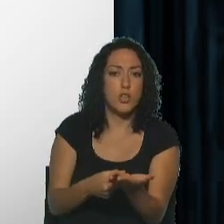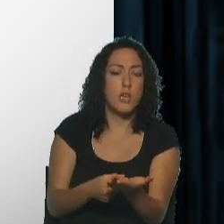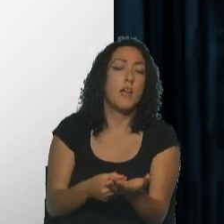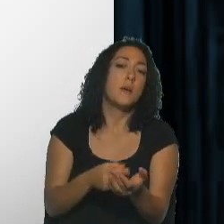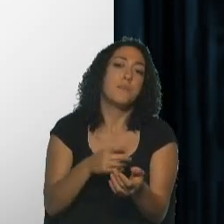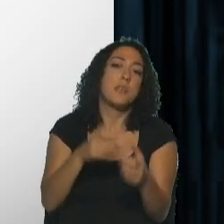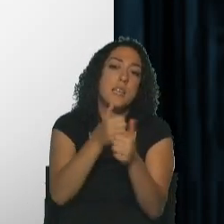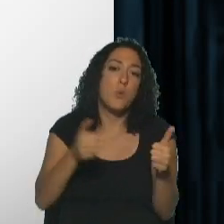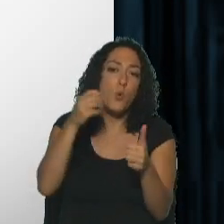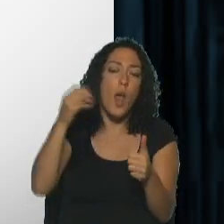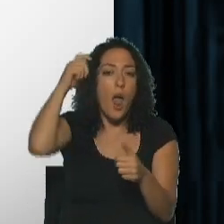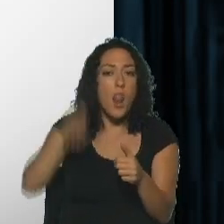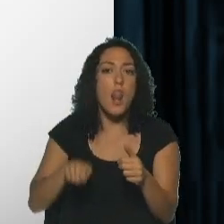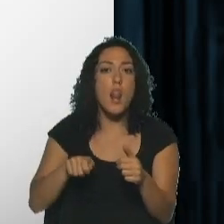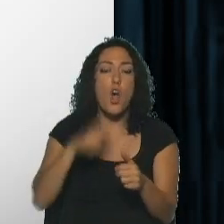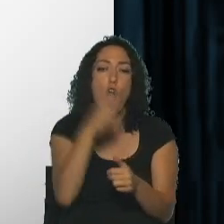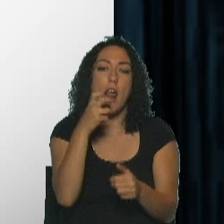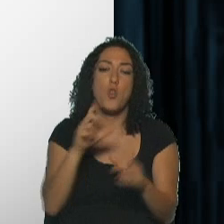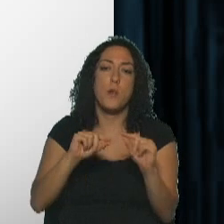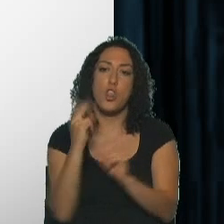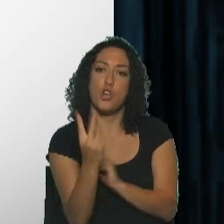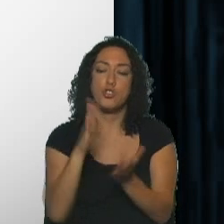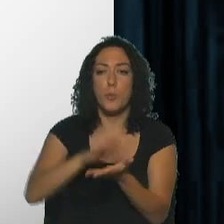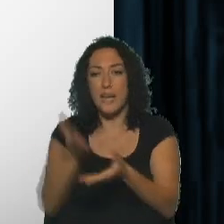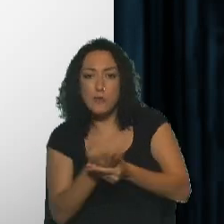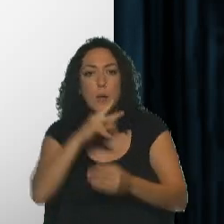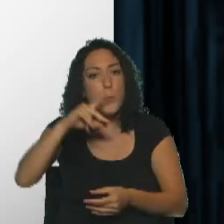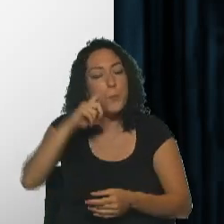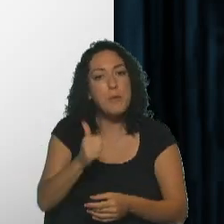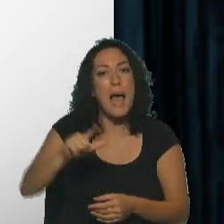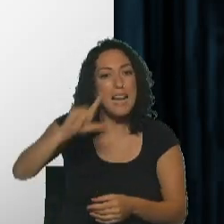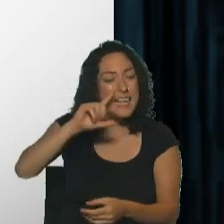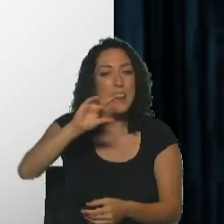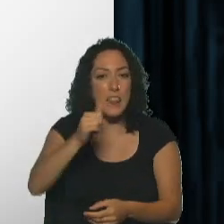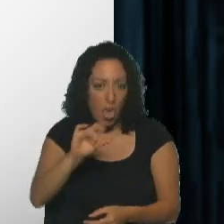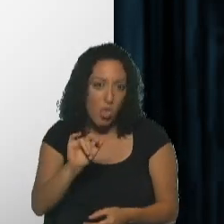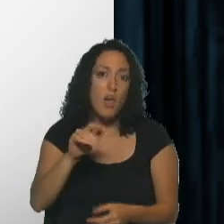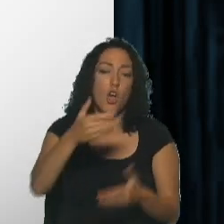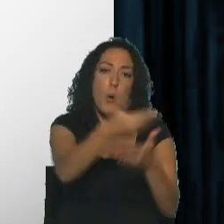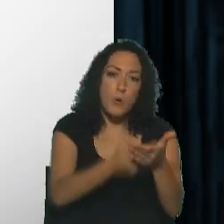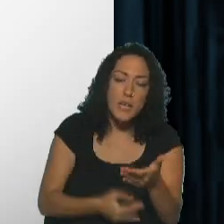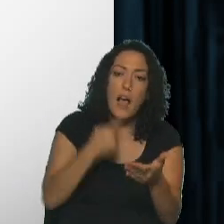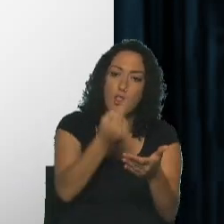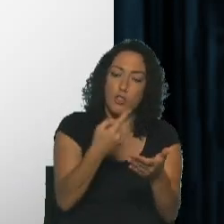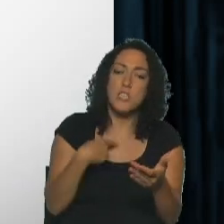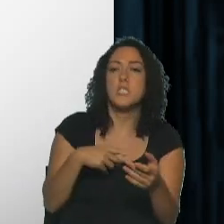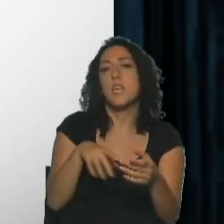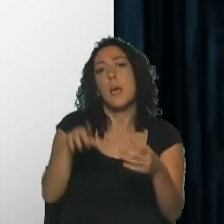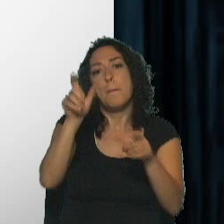Oral 2 por la causa Vialidad. Y ahí hay también un extenso comunicado. Dice, los peronistas